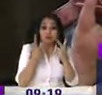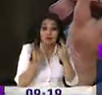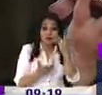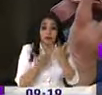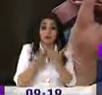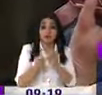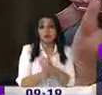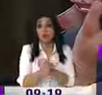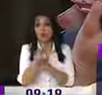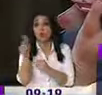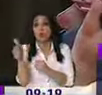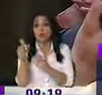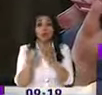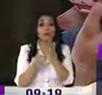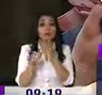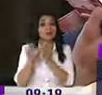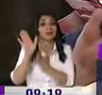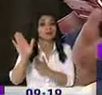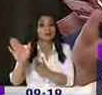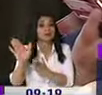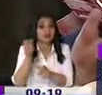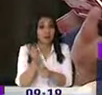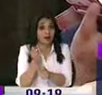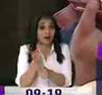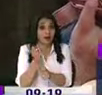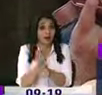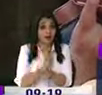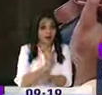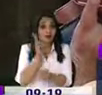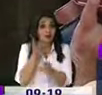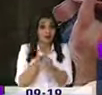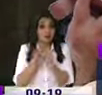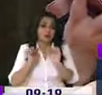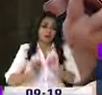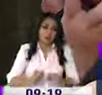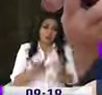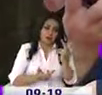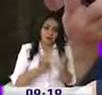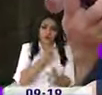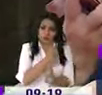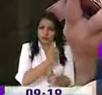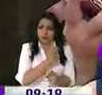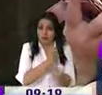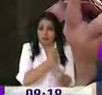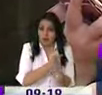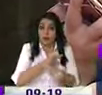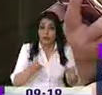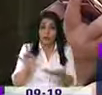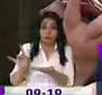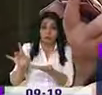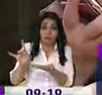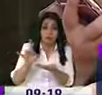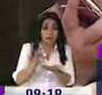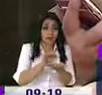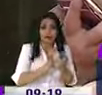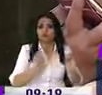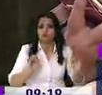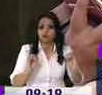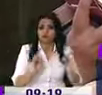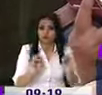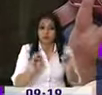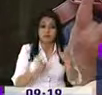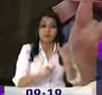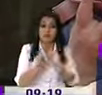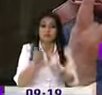son requeridos por su labor técnica, por sus funciones técnicas quizás en otro ministerio, pero no va a haber despidos de ninguna manera en